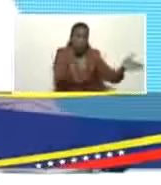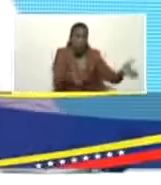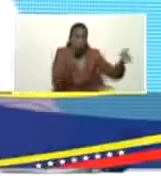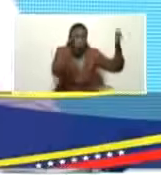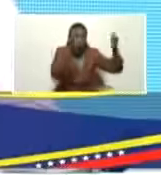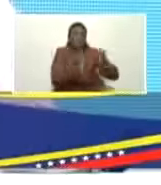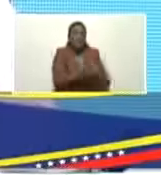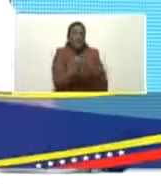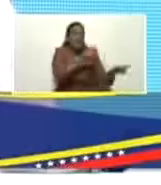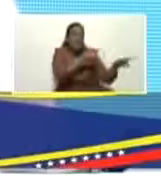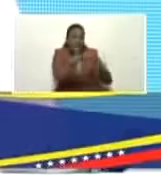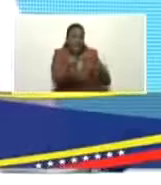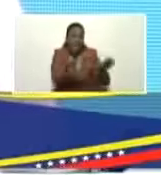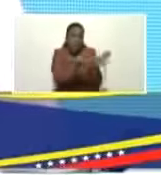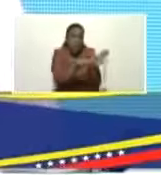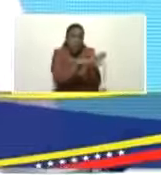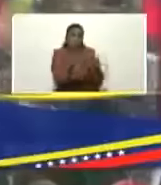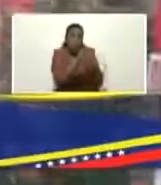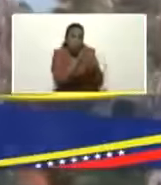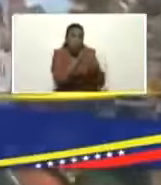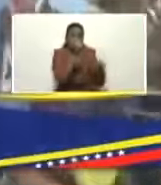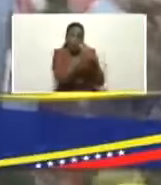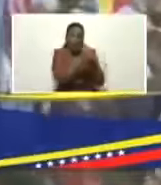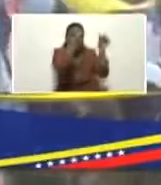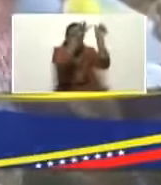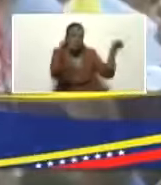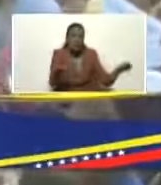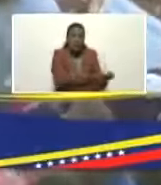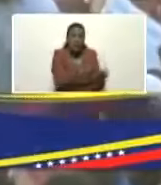Ya debe estar entonces funcionando el sistema.